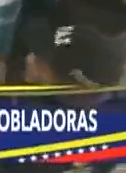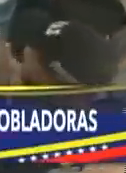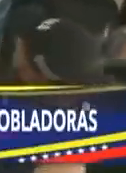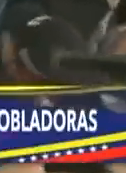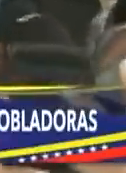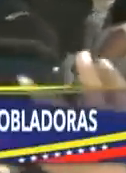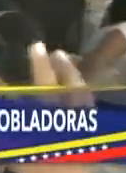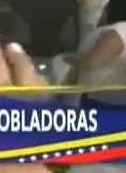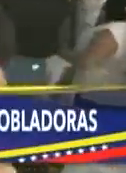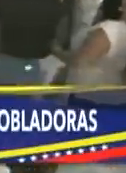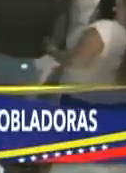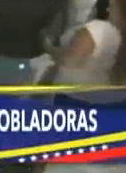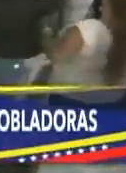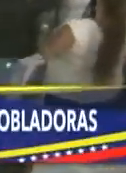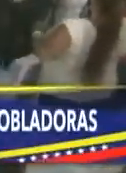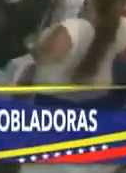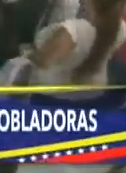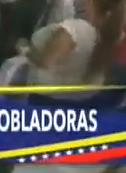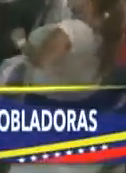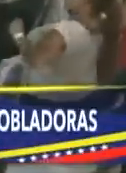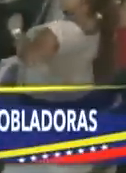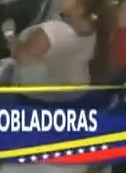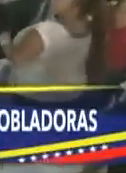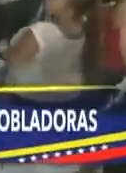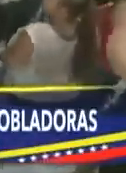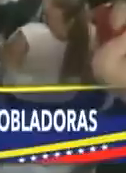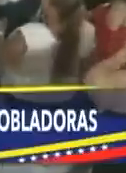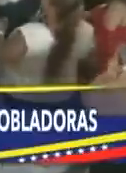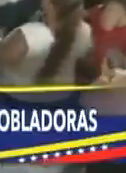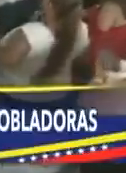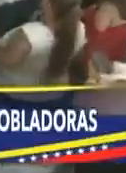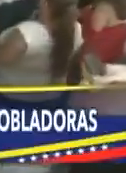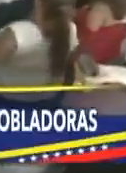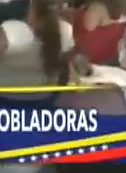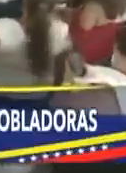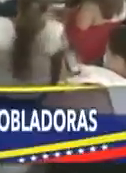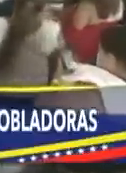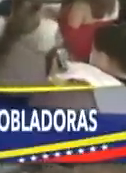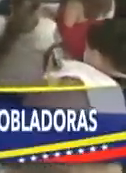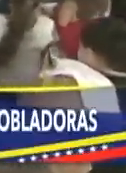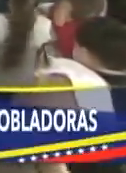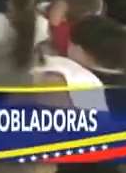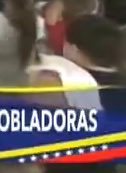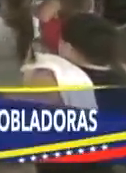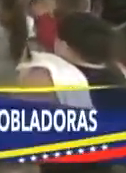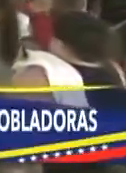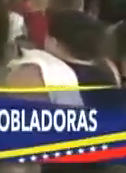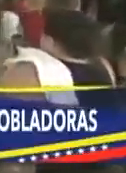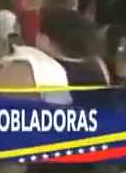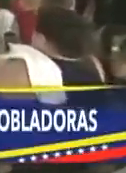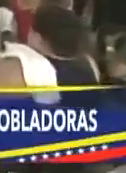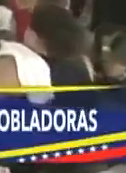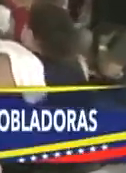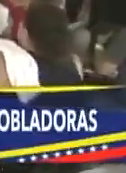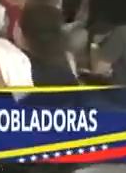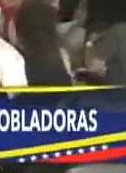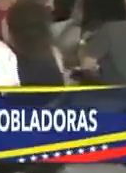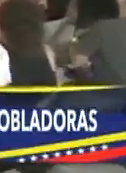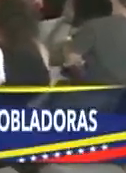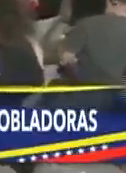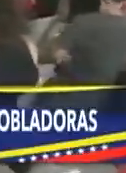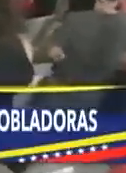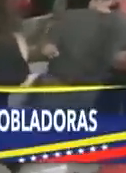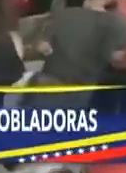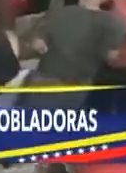conductor de victoria es el presidente nicolás maduro moros por estas imágenes que